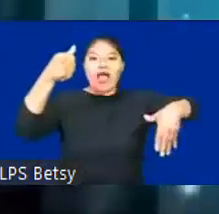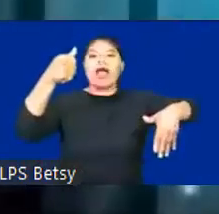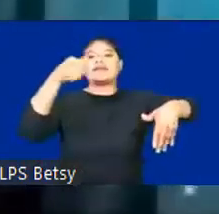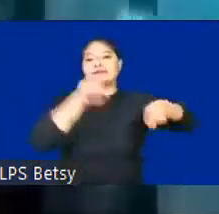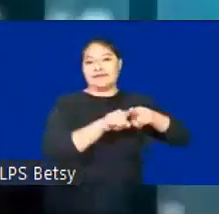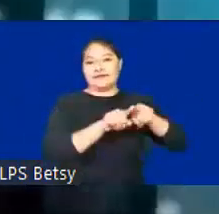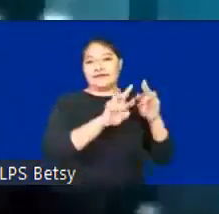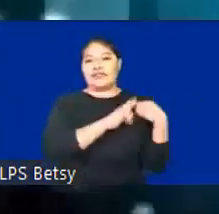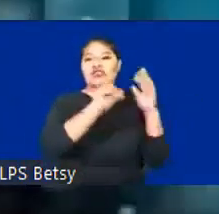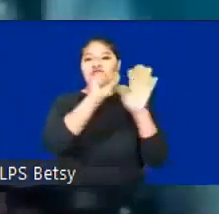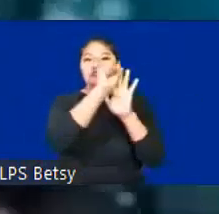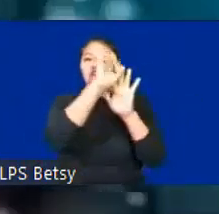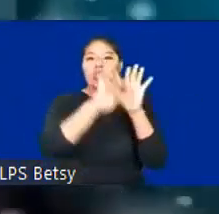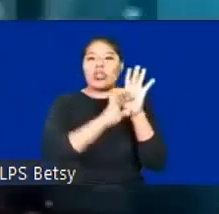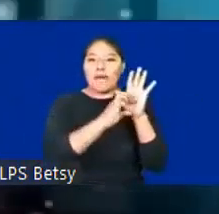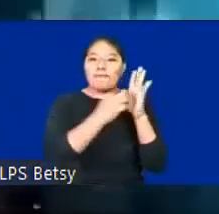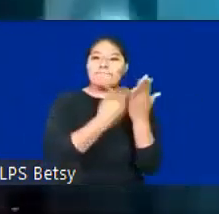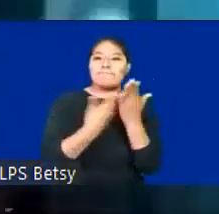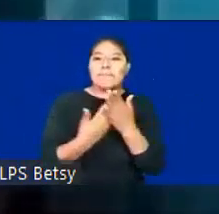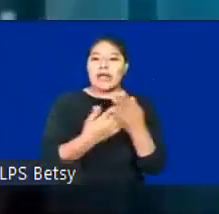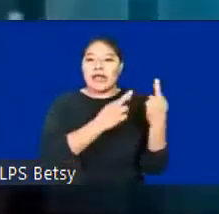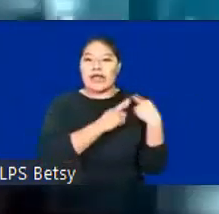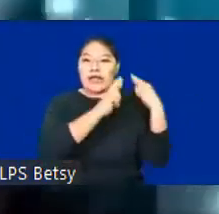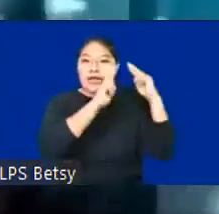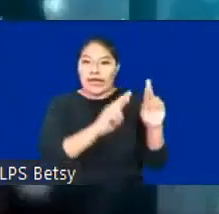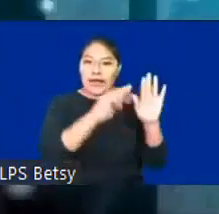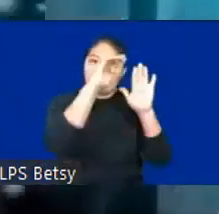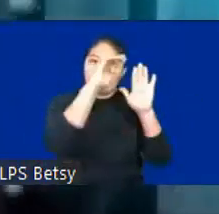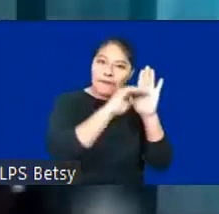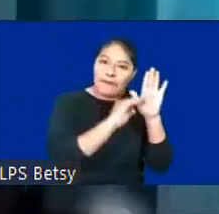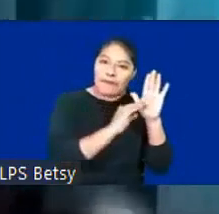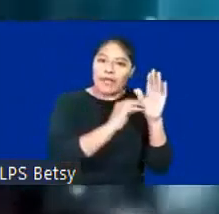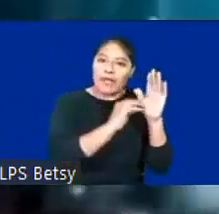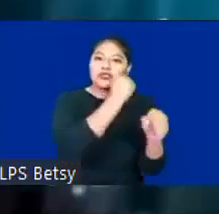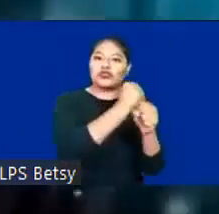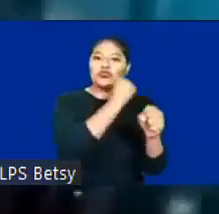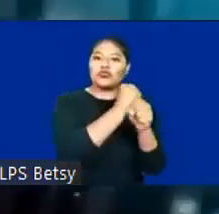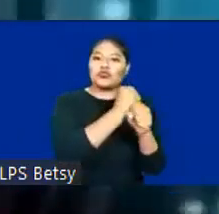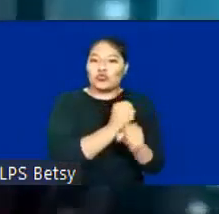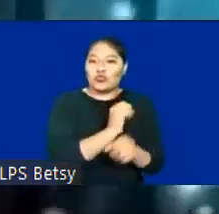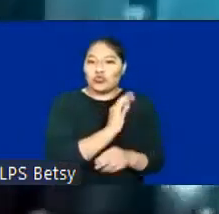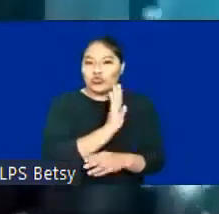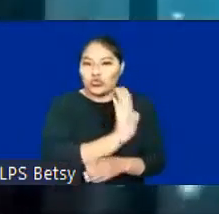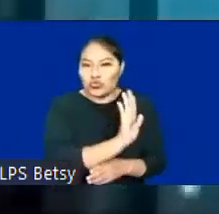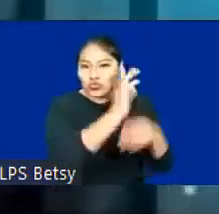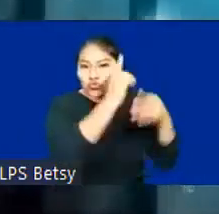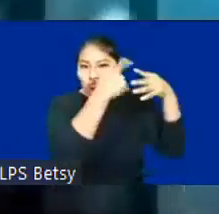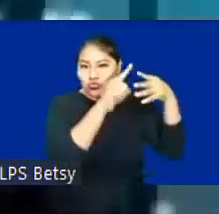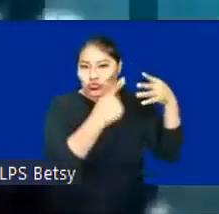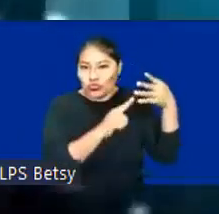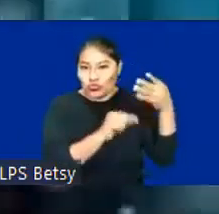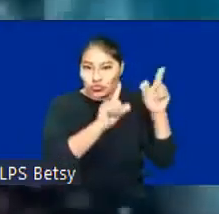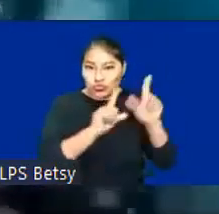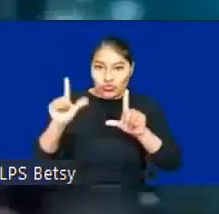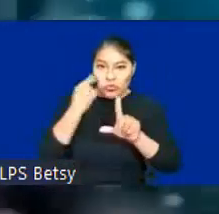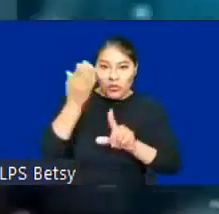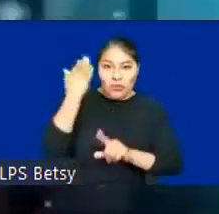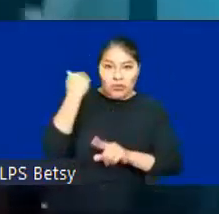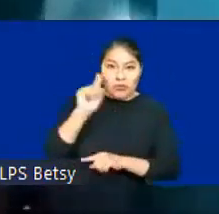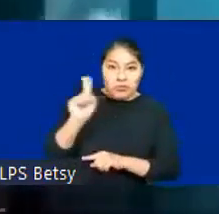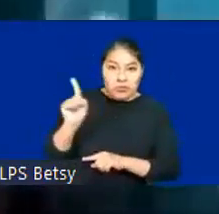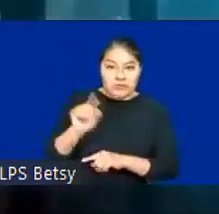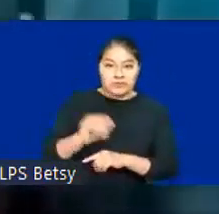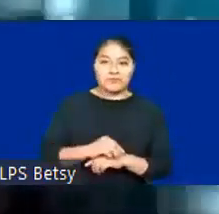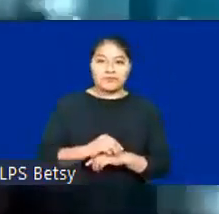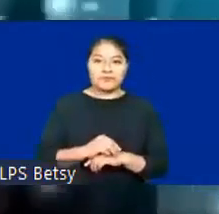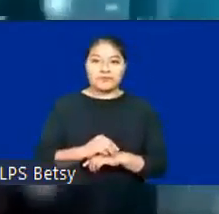Digital y asumen los roles y funciones descritas en la lámina anterior, ¿no? Entre ellas, como repito,